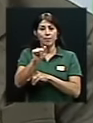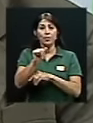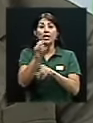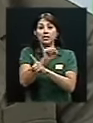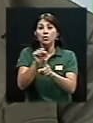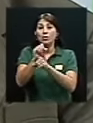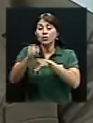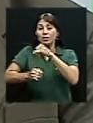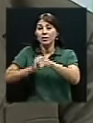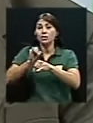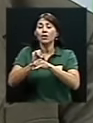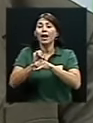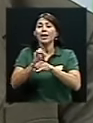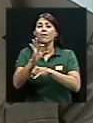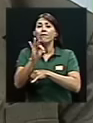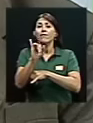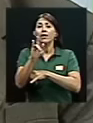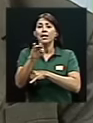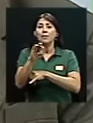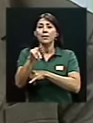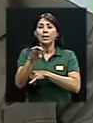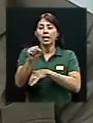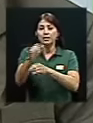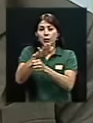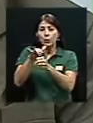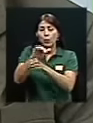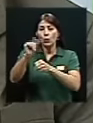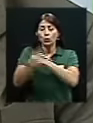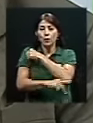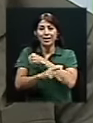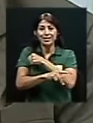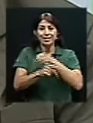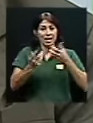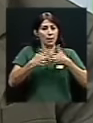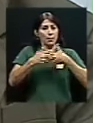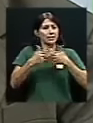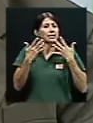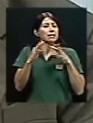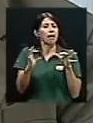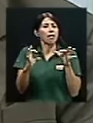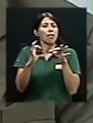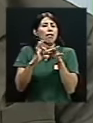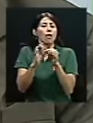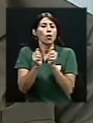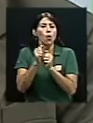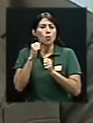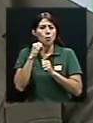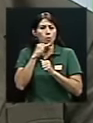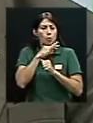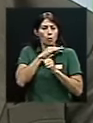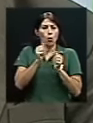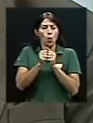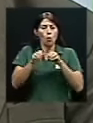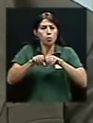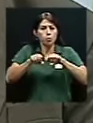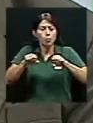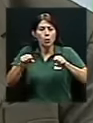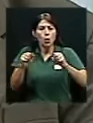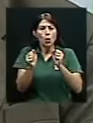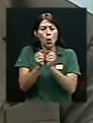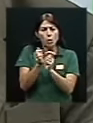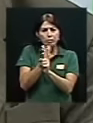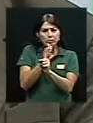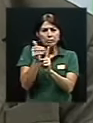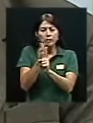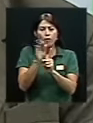otros países, empresas que han estado ligadas a sobornos, a corrupción, etcétera, de funcionarios públicos, pues entonces la